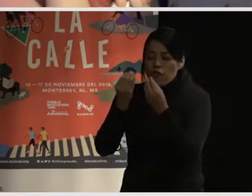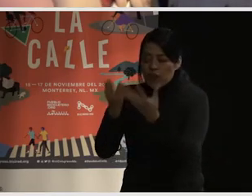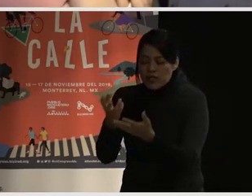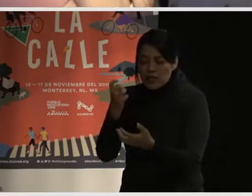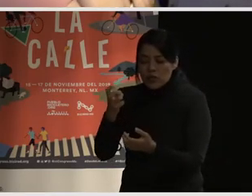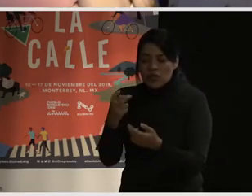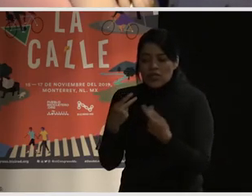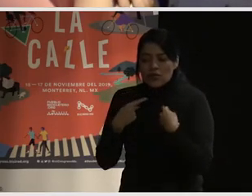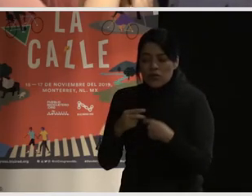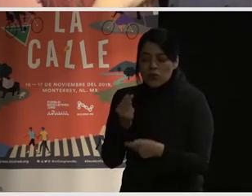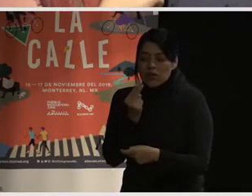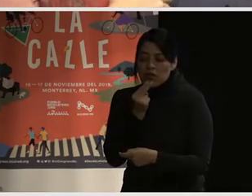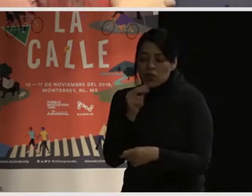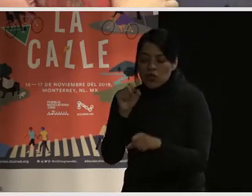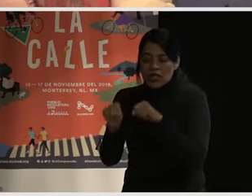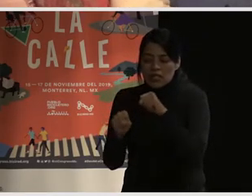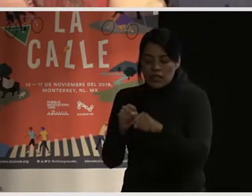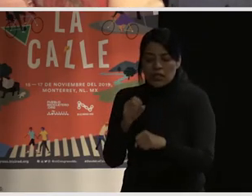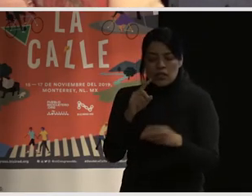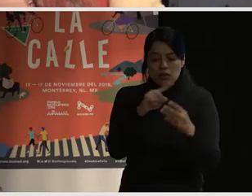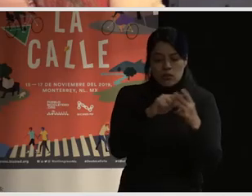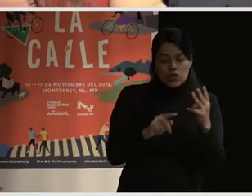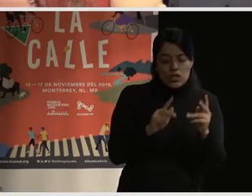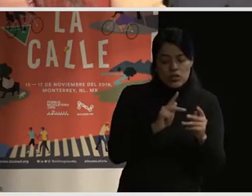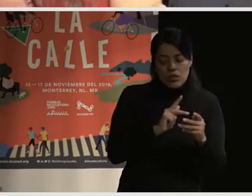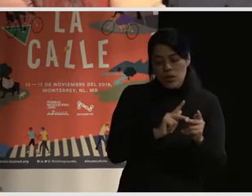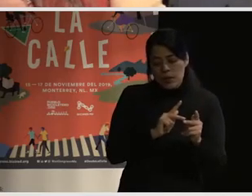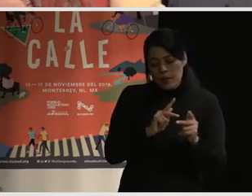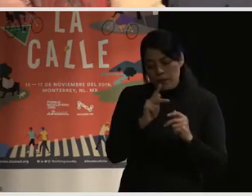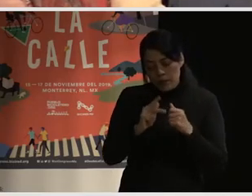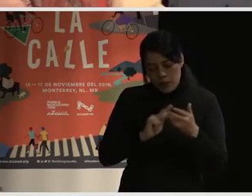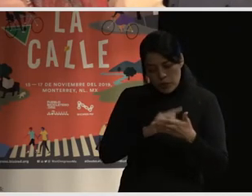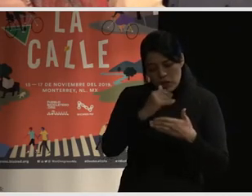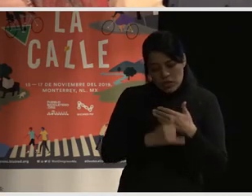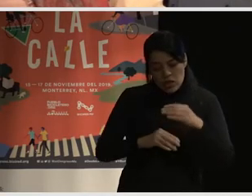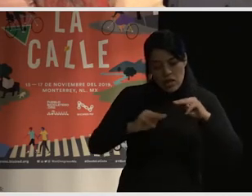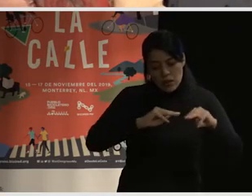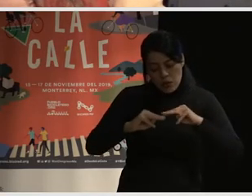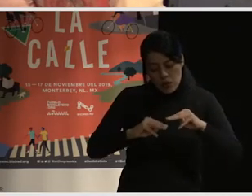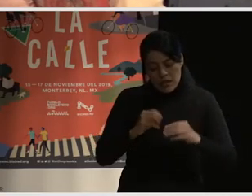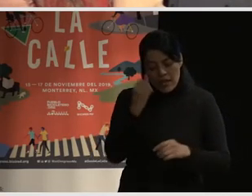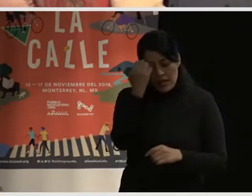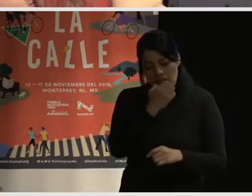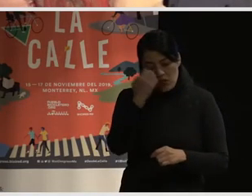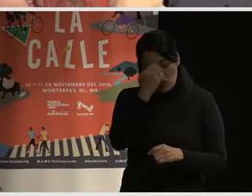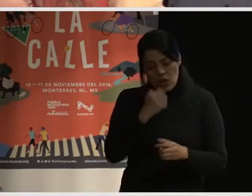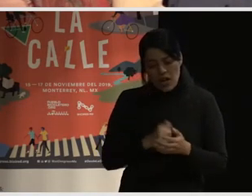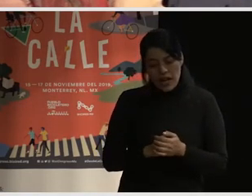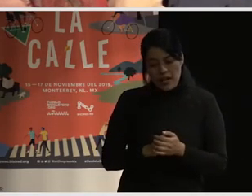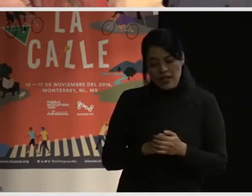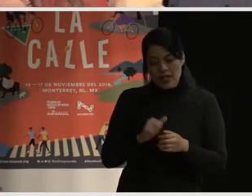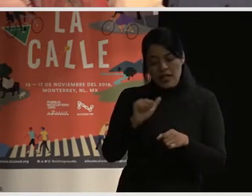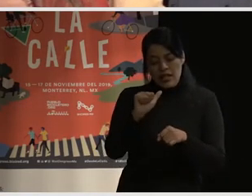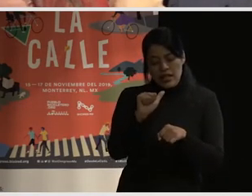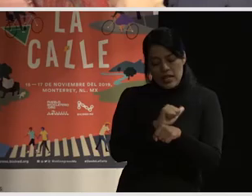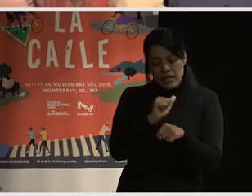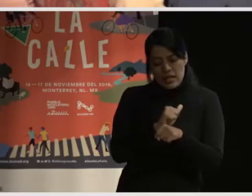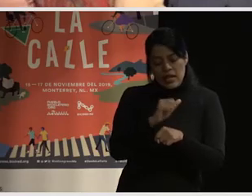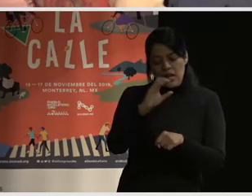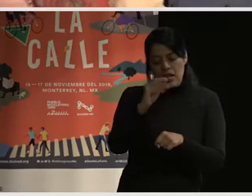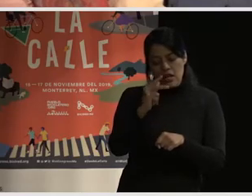muy importantes para la movilidad movilidad escolar carpool también estamos viendo que es zanahorias y ahí también equilibrando un